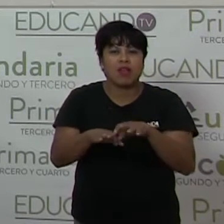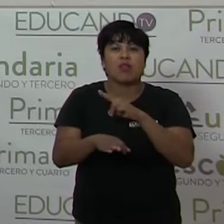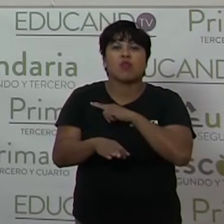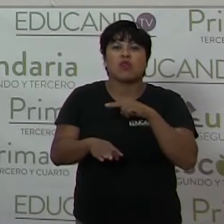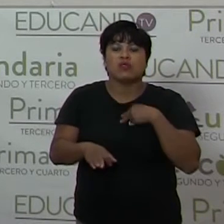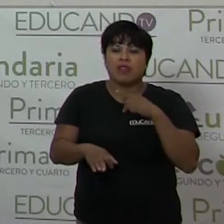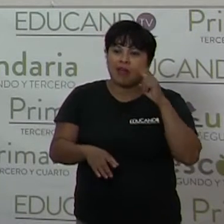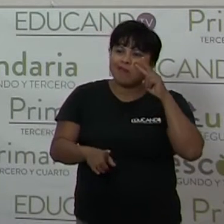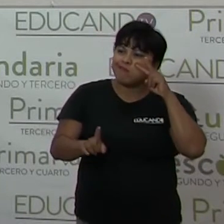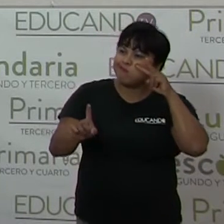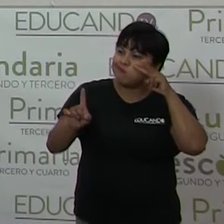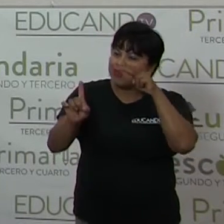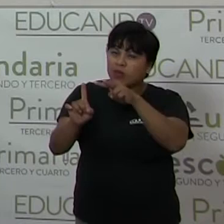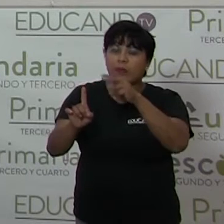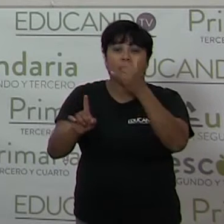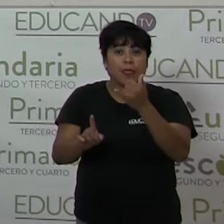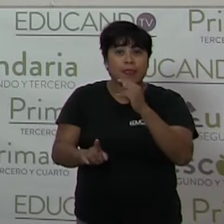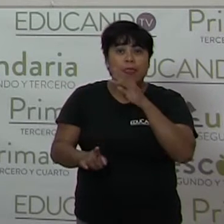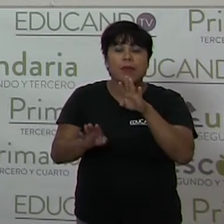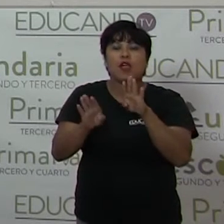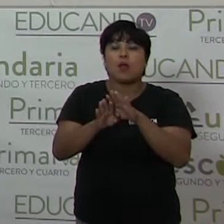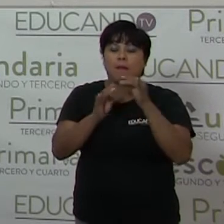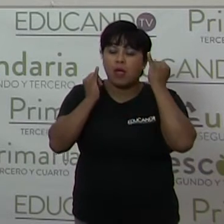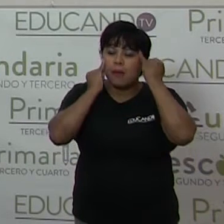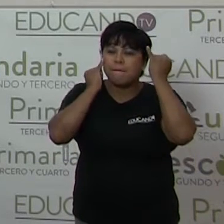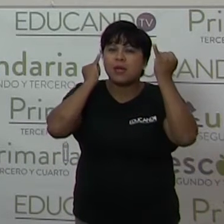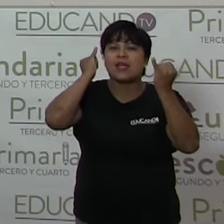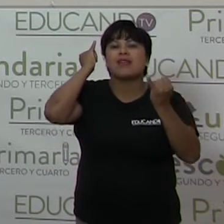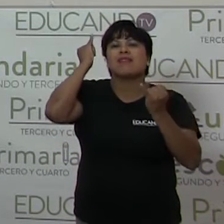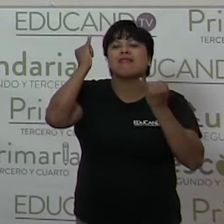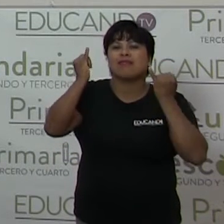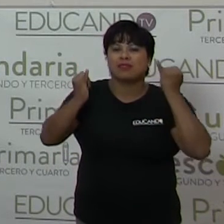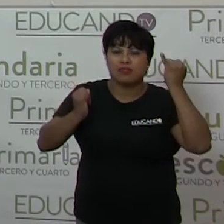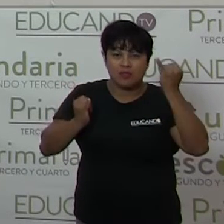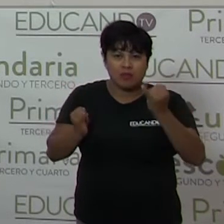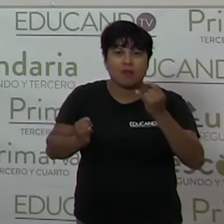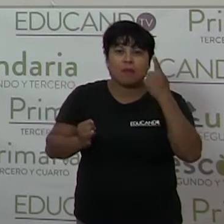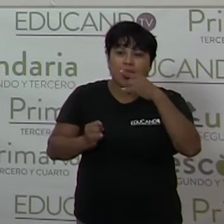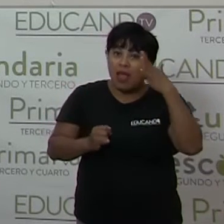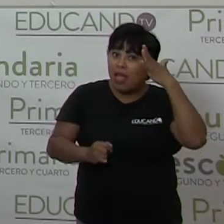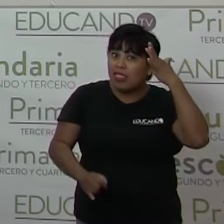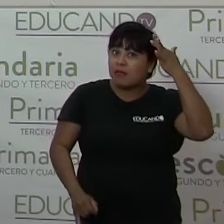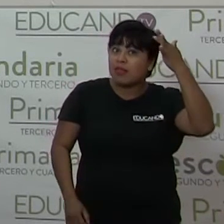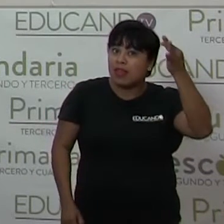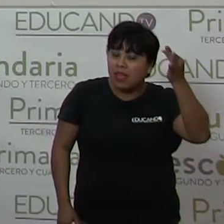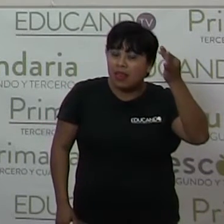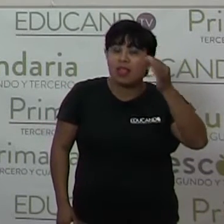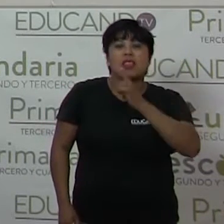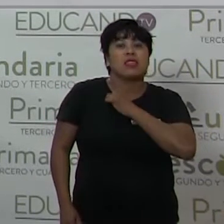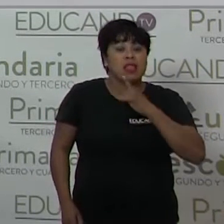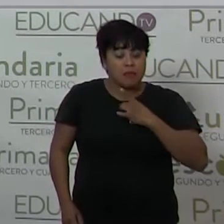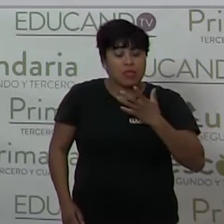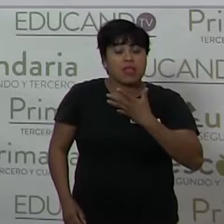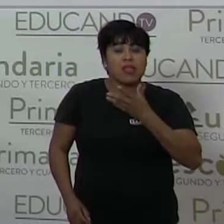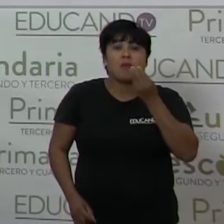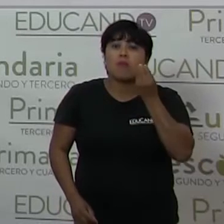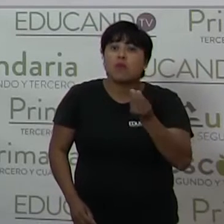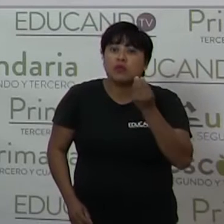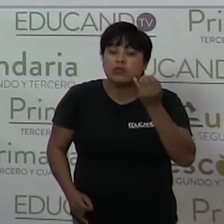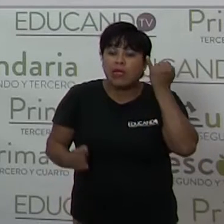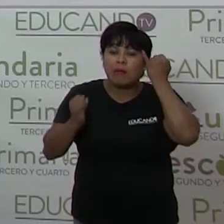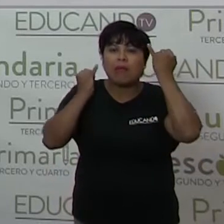nuestra percepción y sobre todo la imaginación para adivinar hay que tener